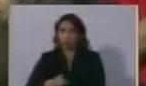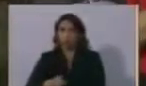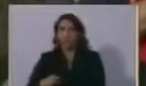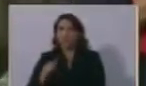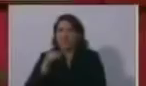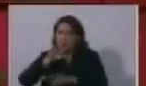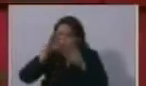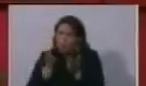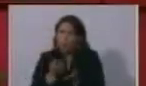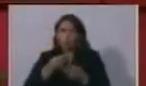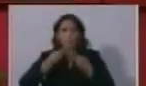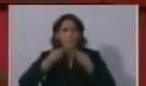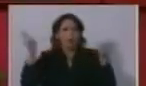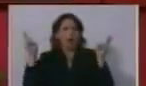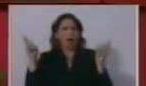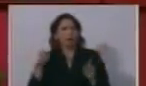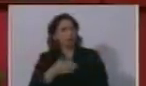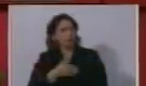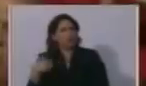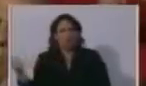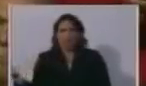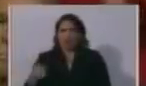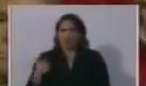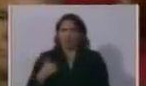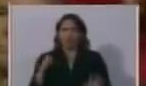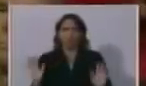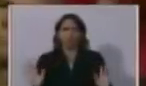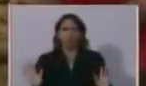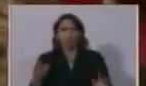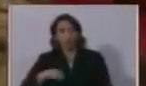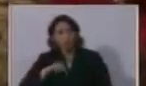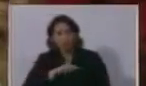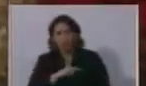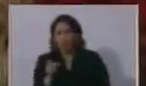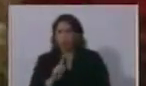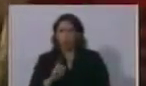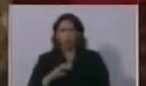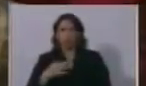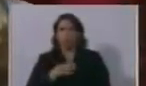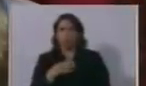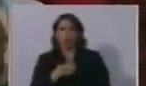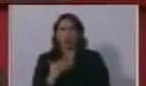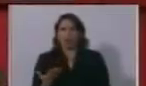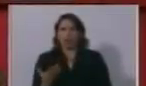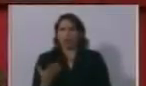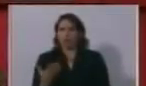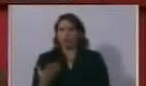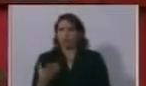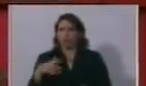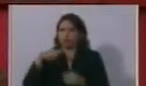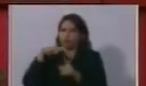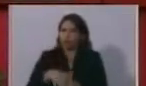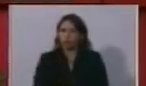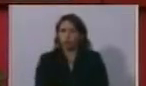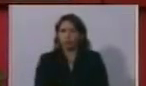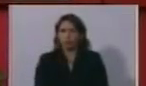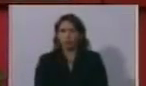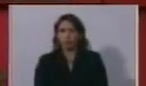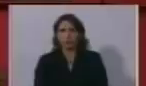mundo diga lo que quiera decir. Nosotros no nos vamos a dejar tumbar. Mañana una sesión especial